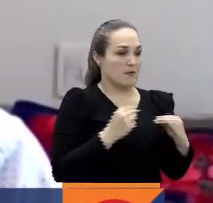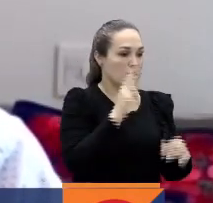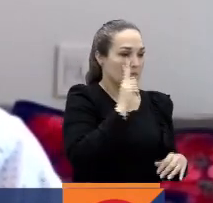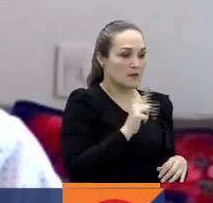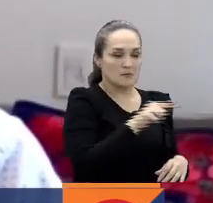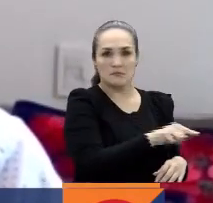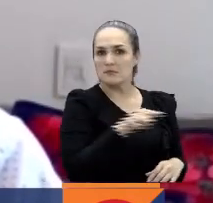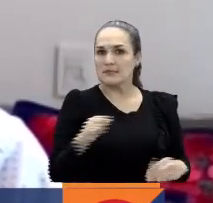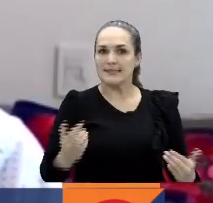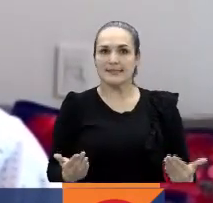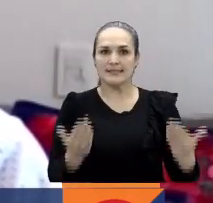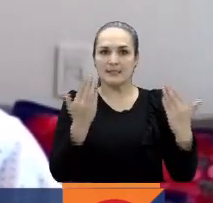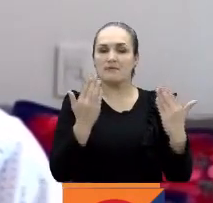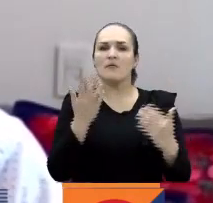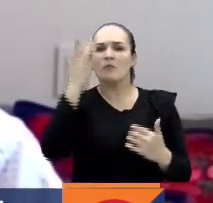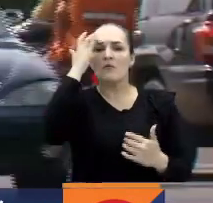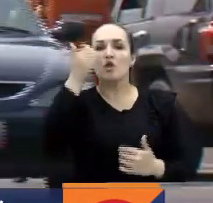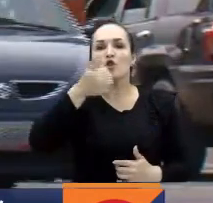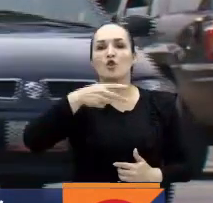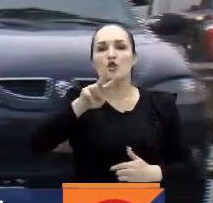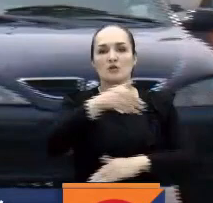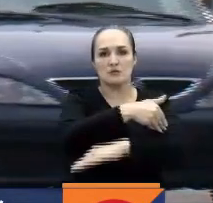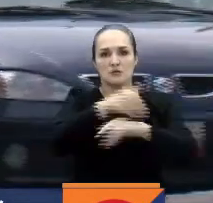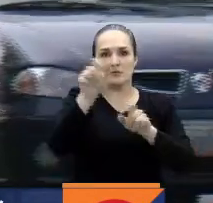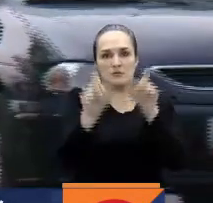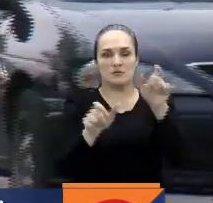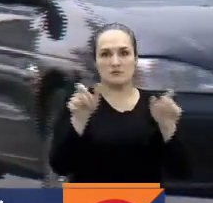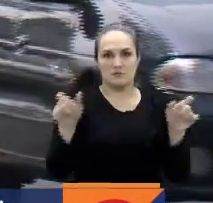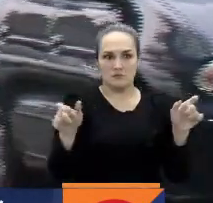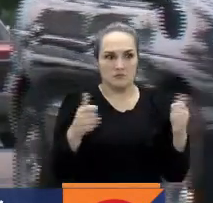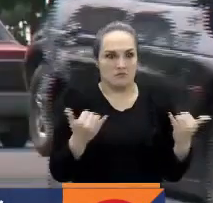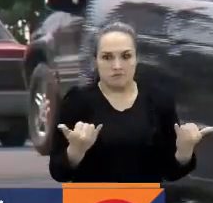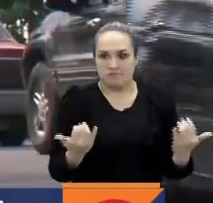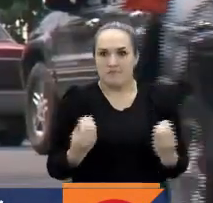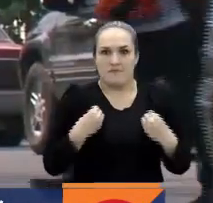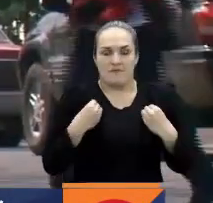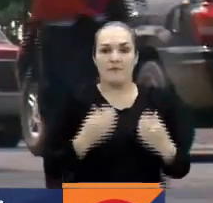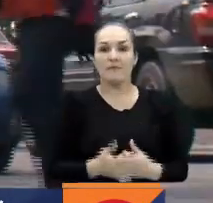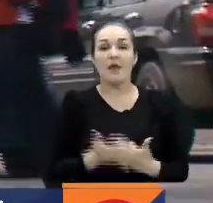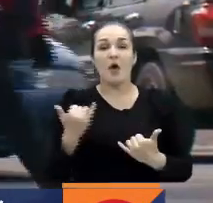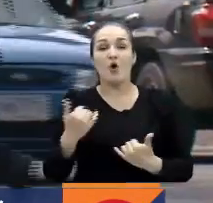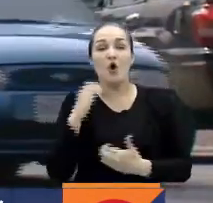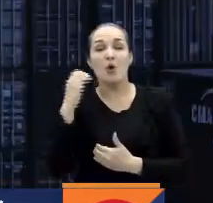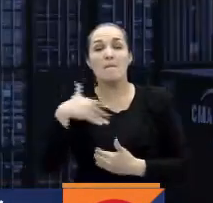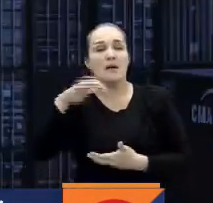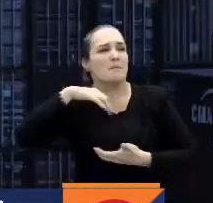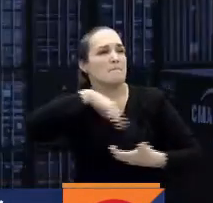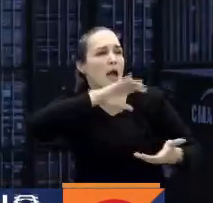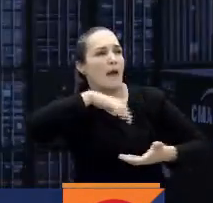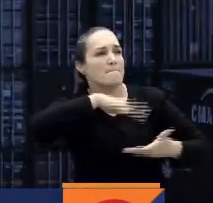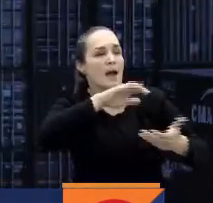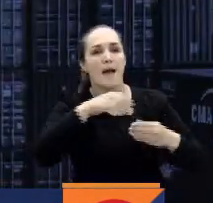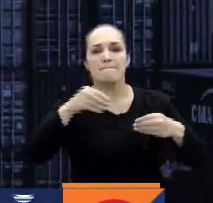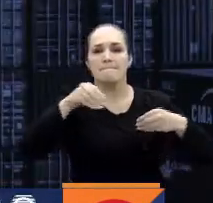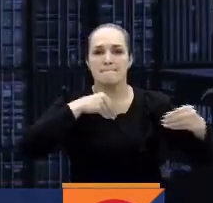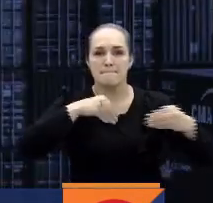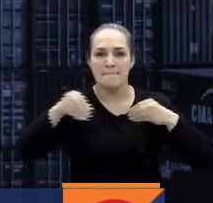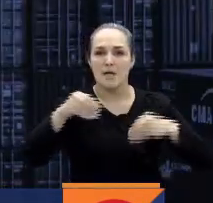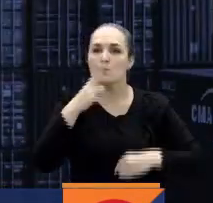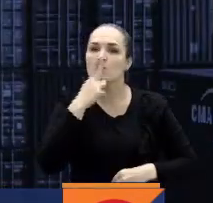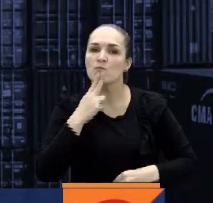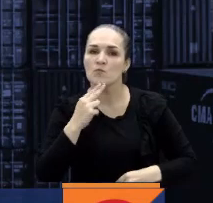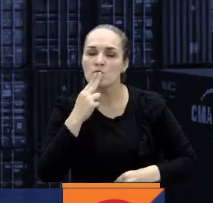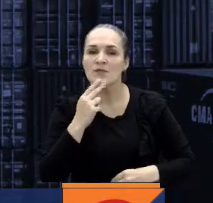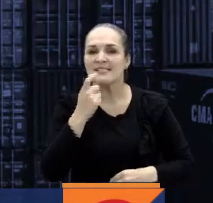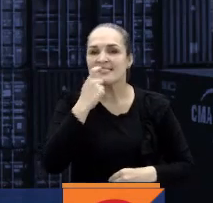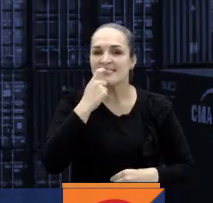venezolano. Son alrededor de 12 millones de personas. Actualmente los productos que Colombia más exporta a Venezuela son plástico, confitería, hierro